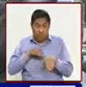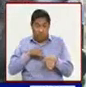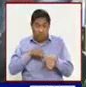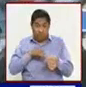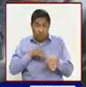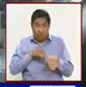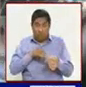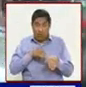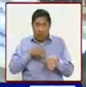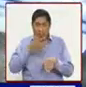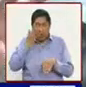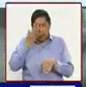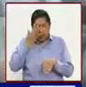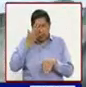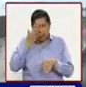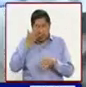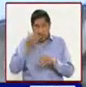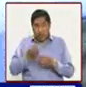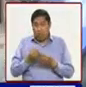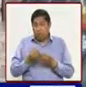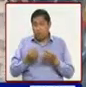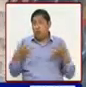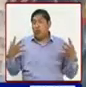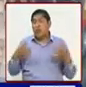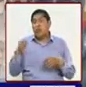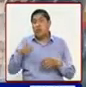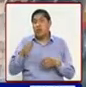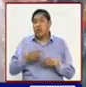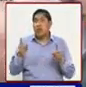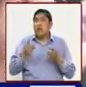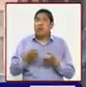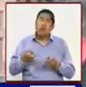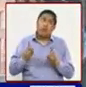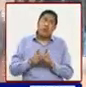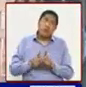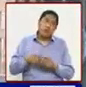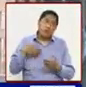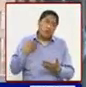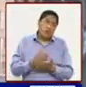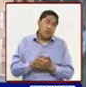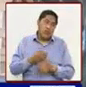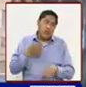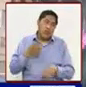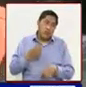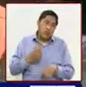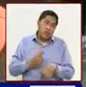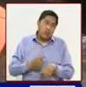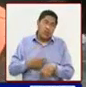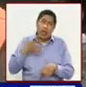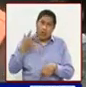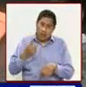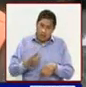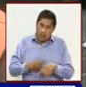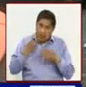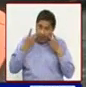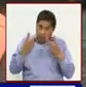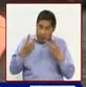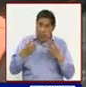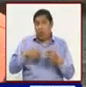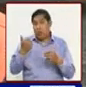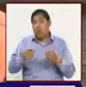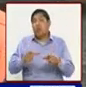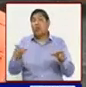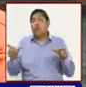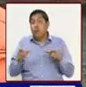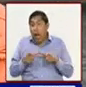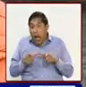congestionen? Cuando se acumula de movilidades, sí, pero cuando así llegamos de tiempo en tiempo, no. ¿No han visto la posibilidad de buscar